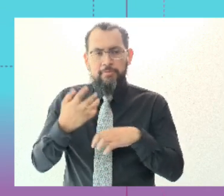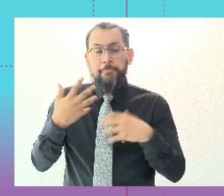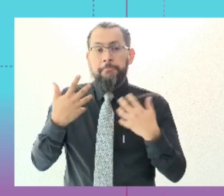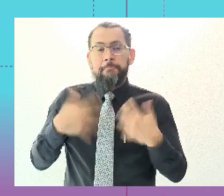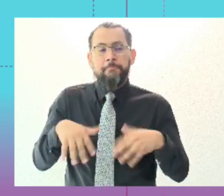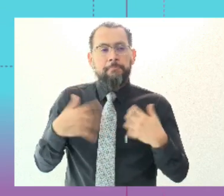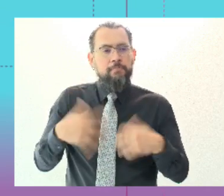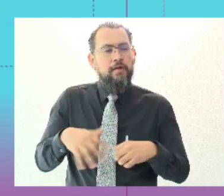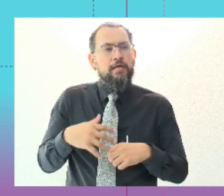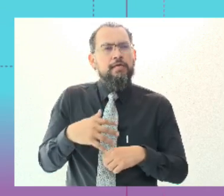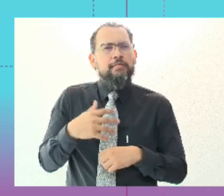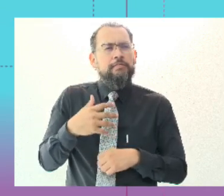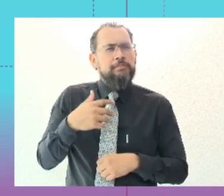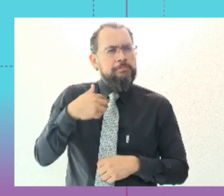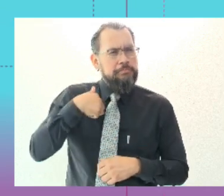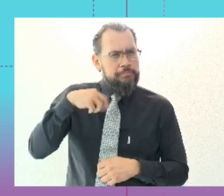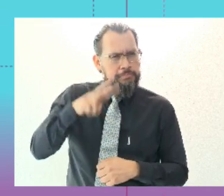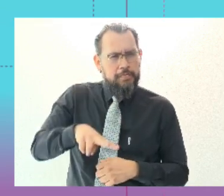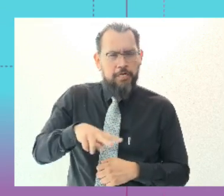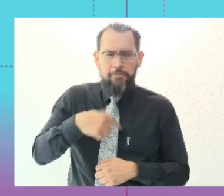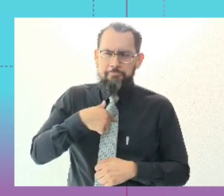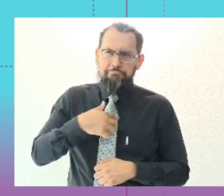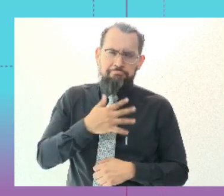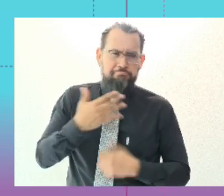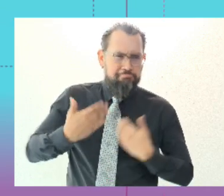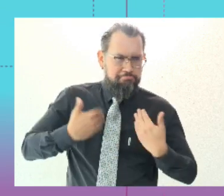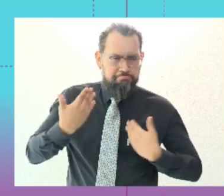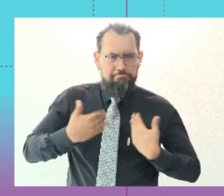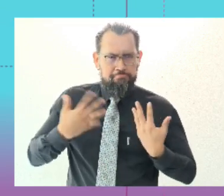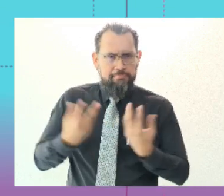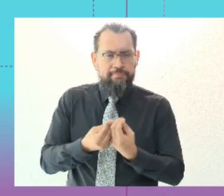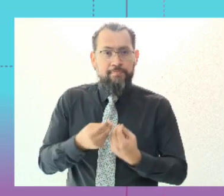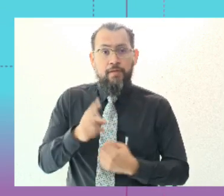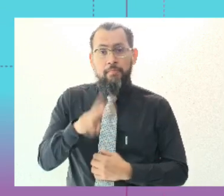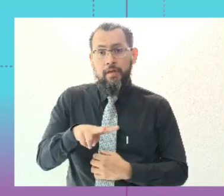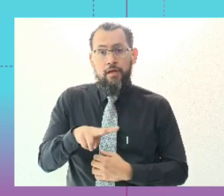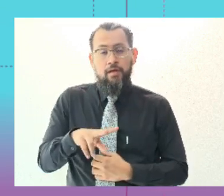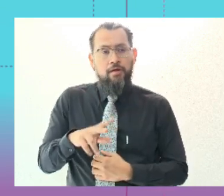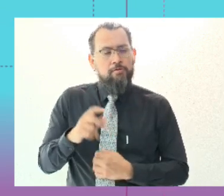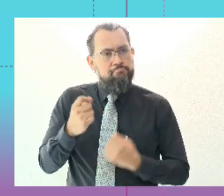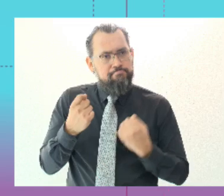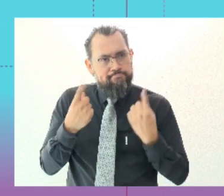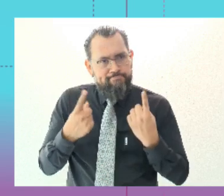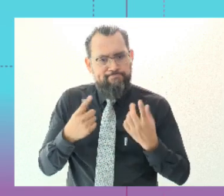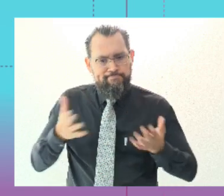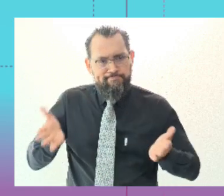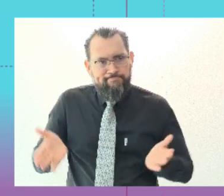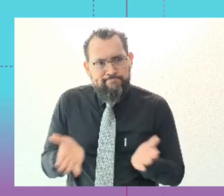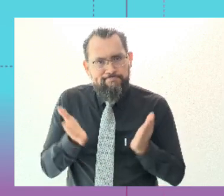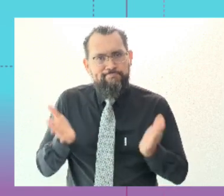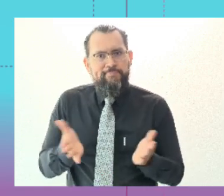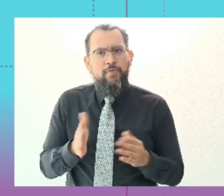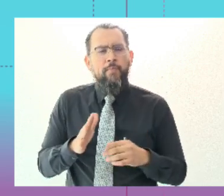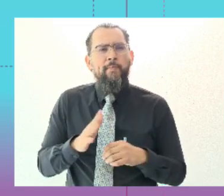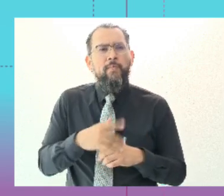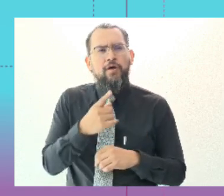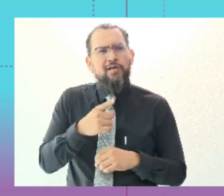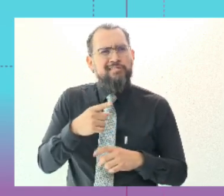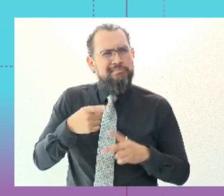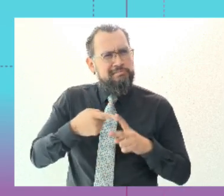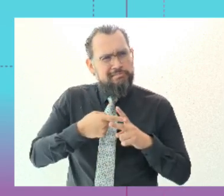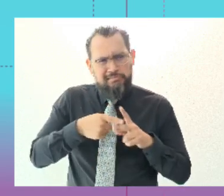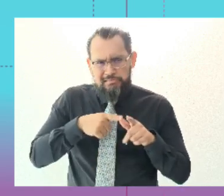que haya gente tan comprometida como ustedes. Verdaderamente nos anima y nos motiva que desde el INAI